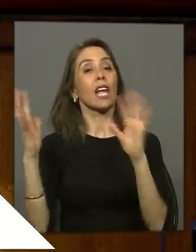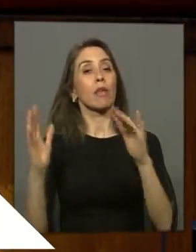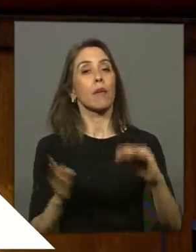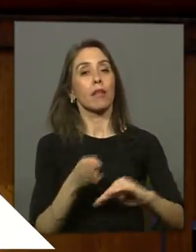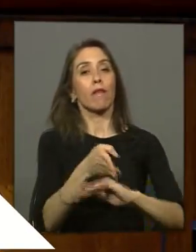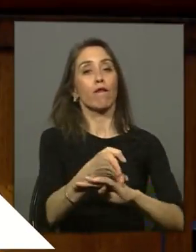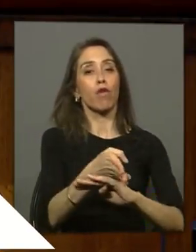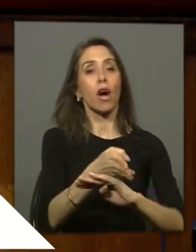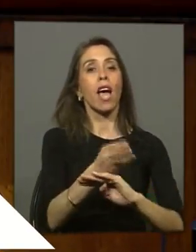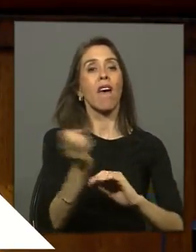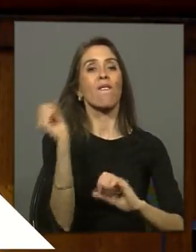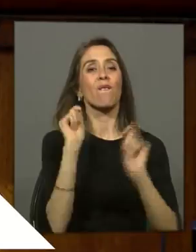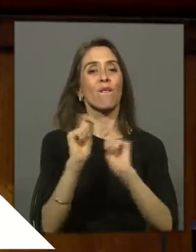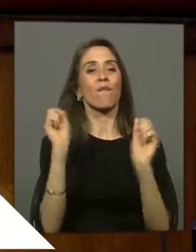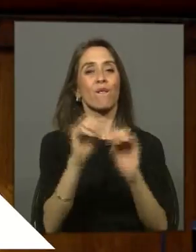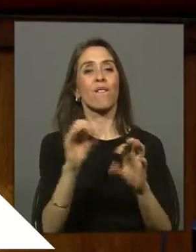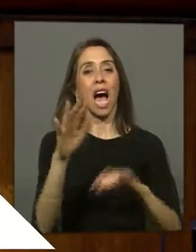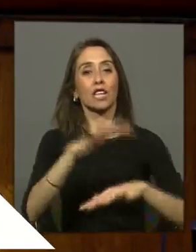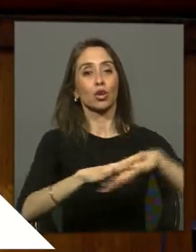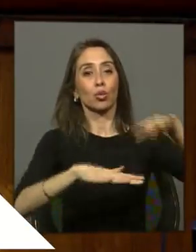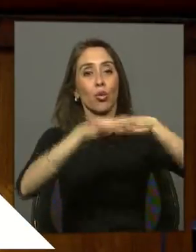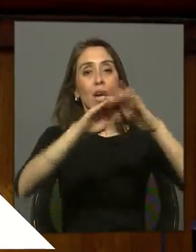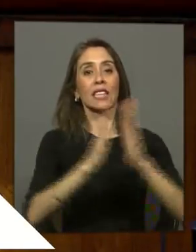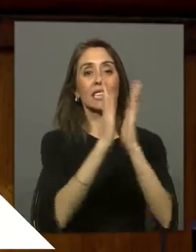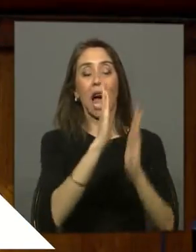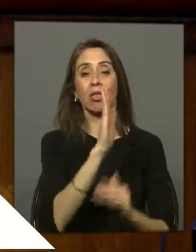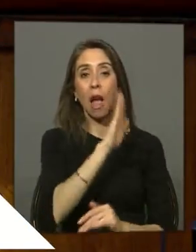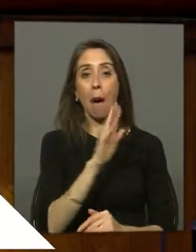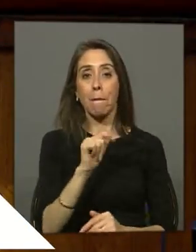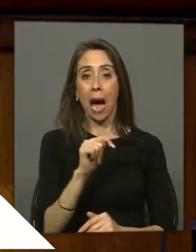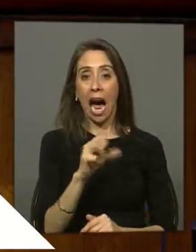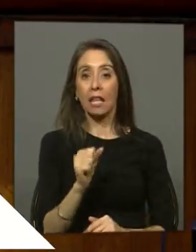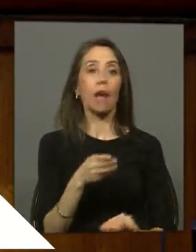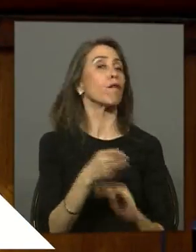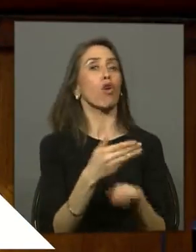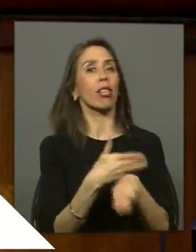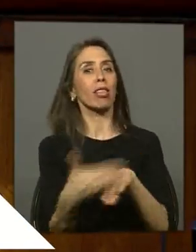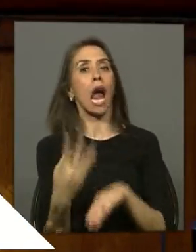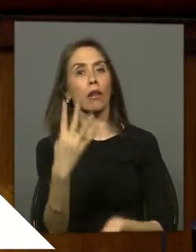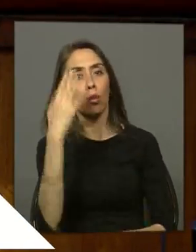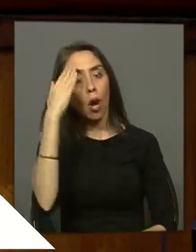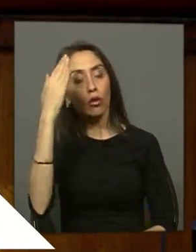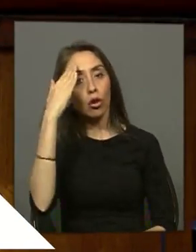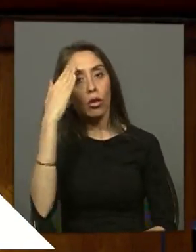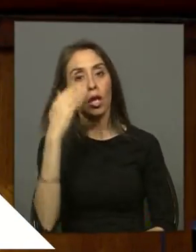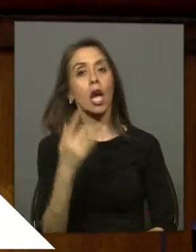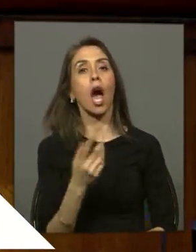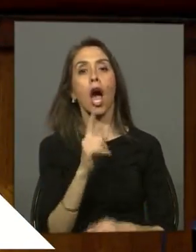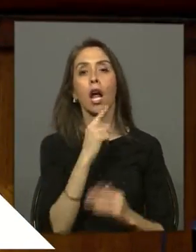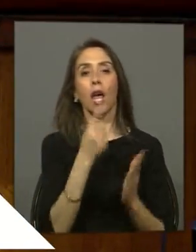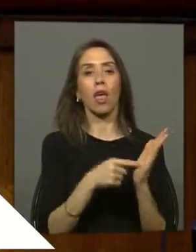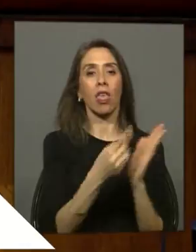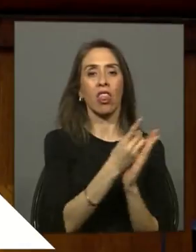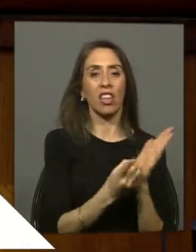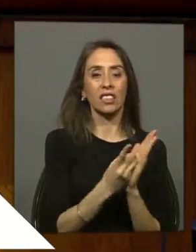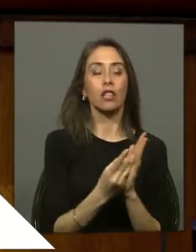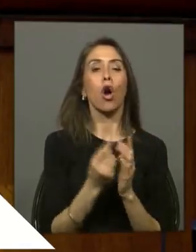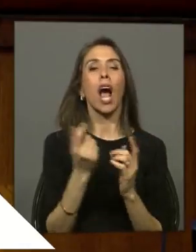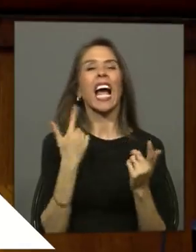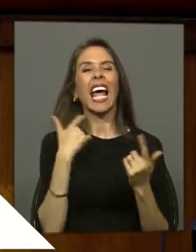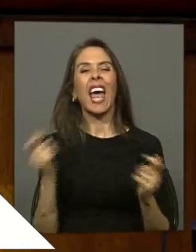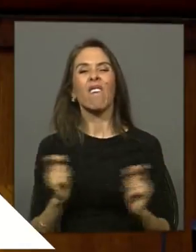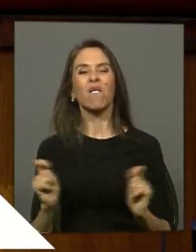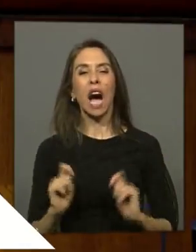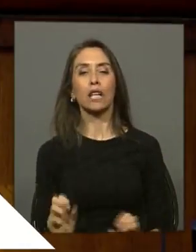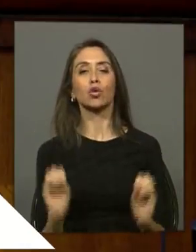días después de notificada del deslizamiento constató severos incumplimientos normativos en relación al diseño tipo de residuos y mecanismos de